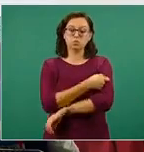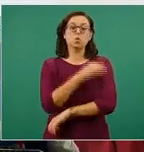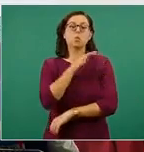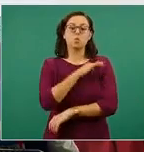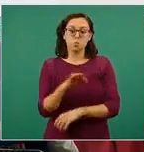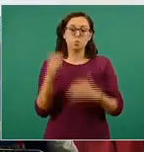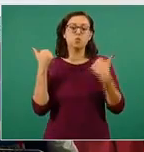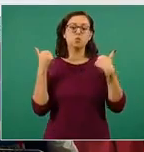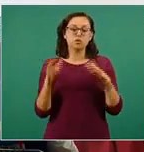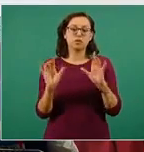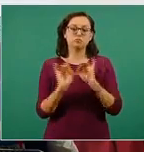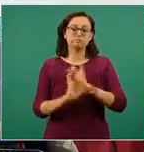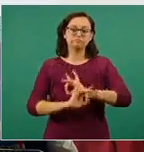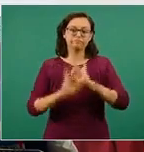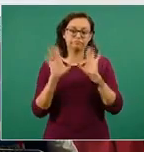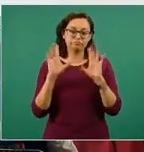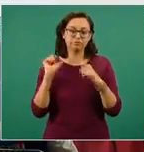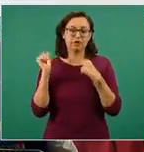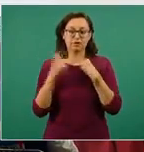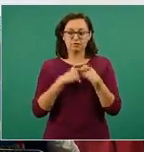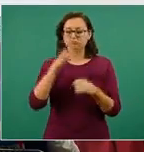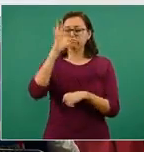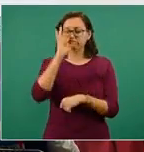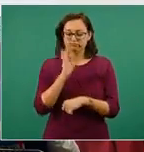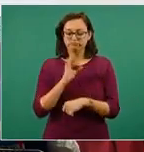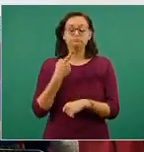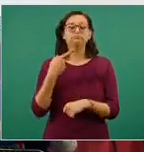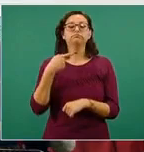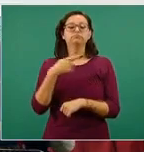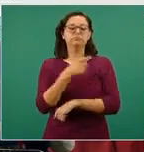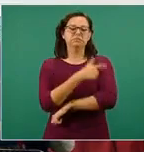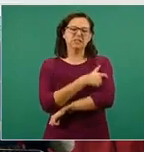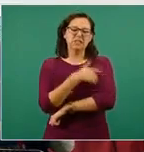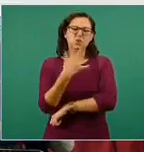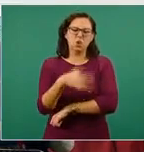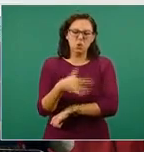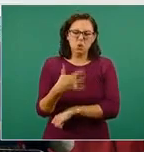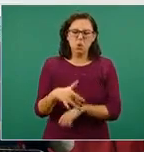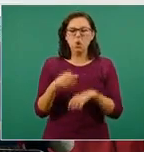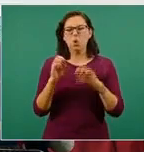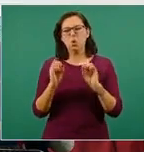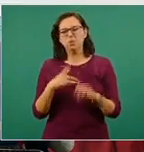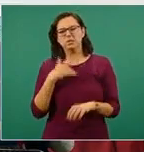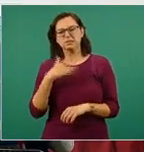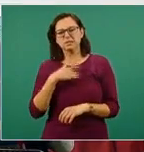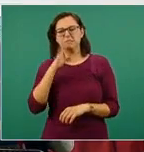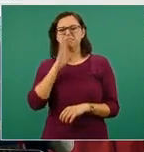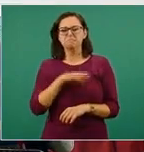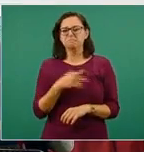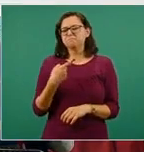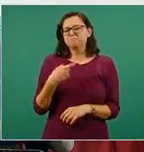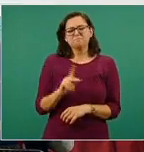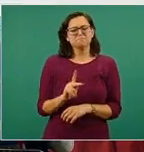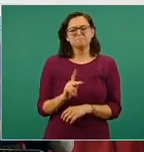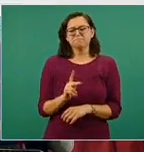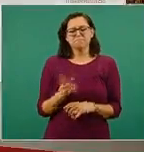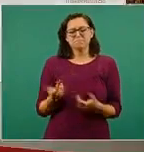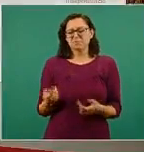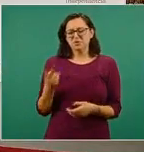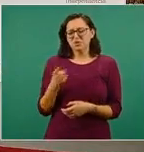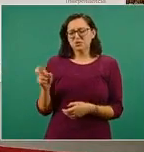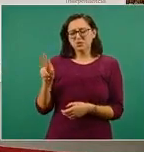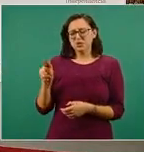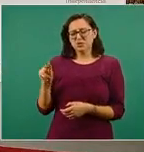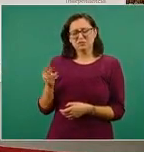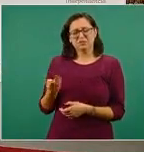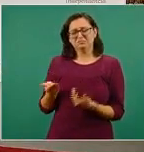pueden provocar un ESAVI, pero como podemos ver, la inmensa mayoría, apenas 280 casos graves, la inmensa